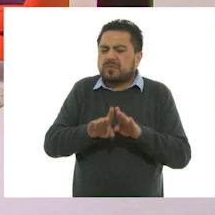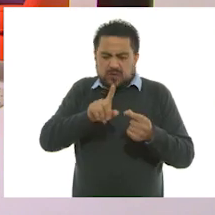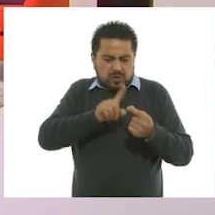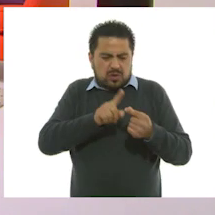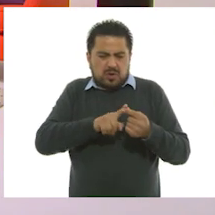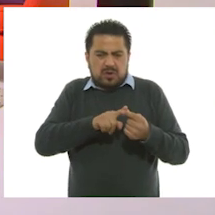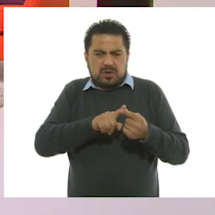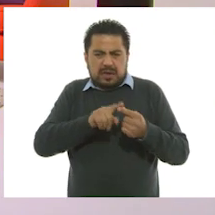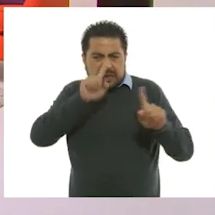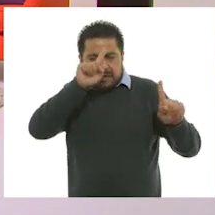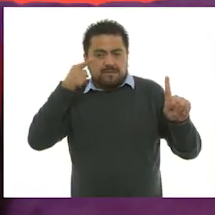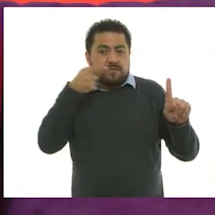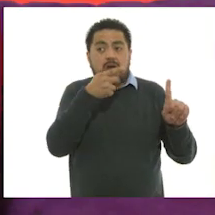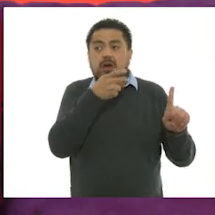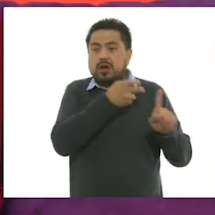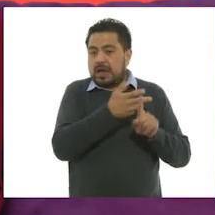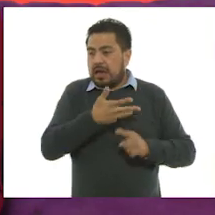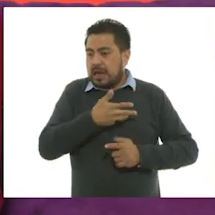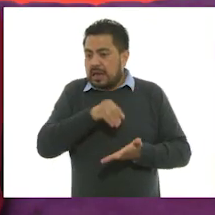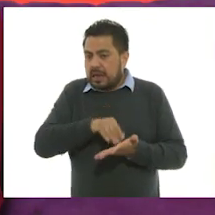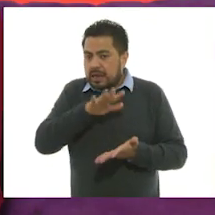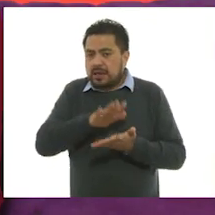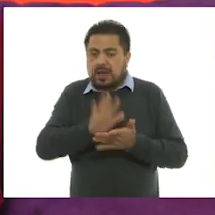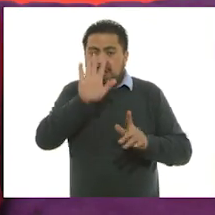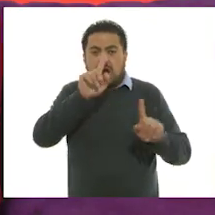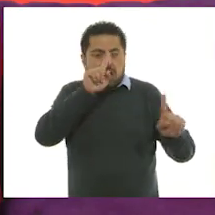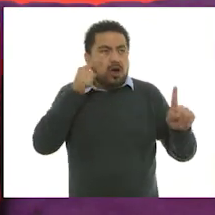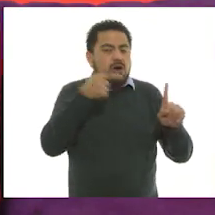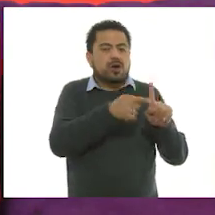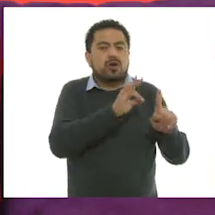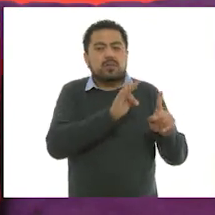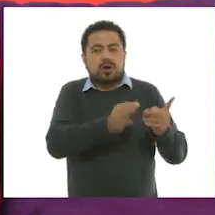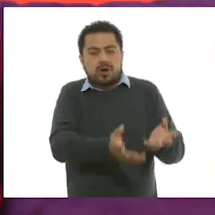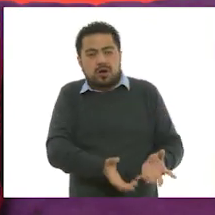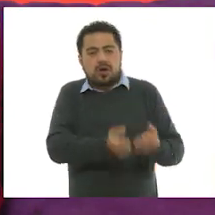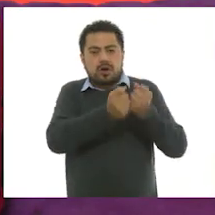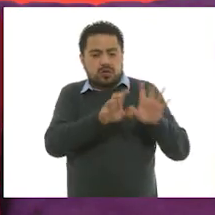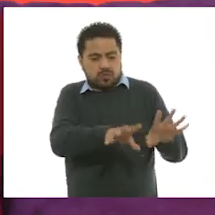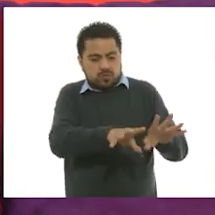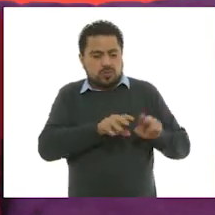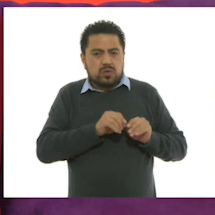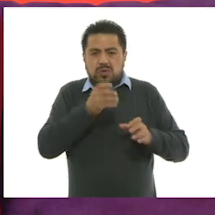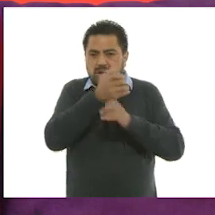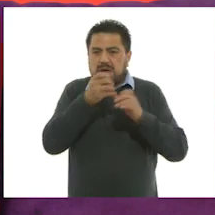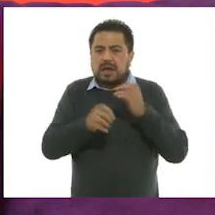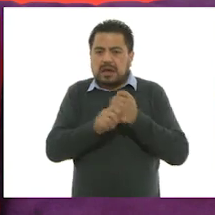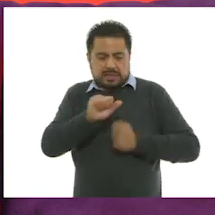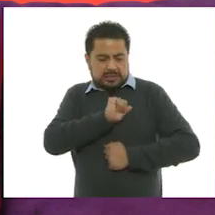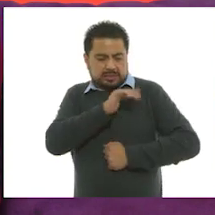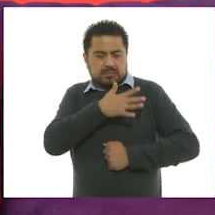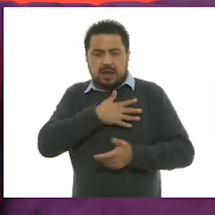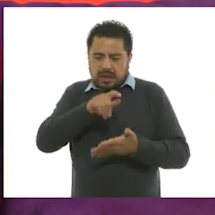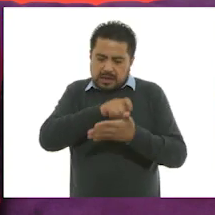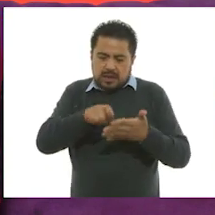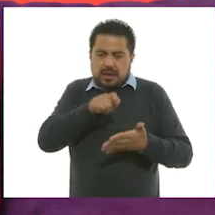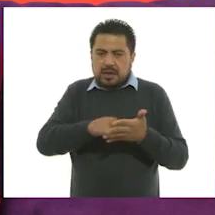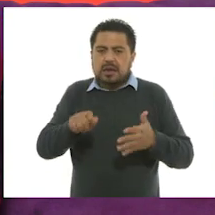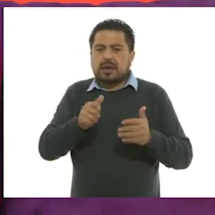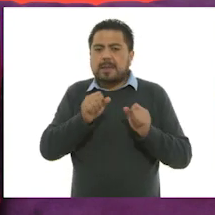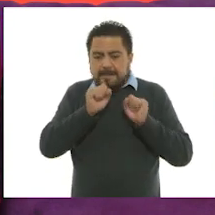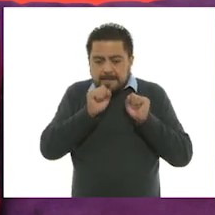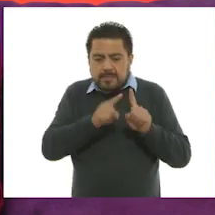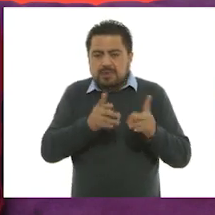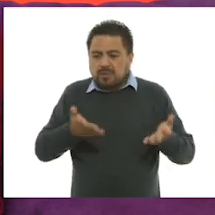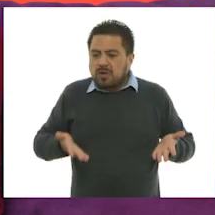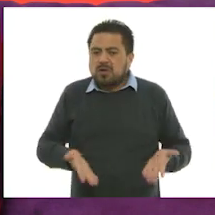esté este enfoque? El propósito es lograr que se vayan apropiando de elementos del español escrito, a la par de fomentar